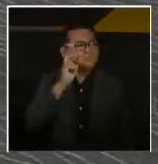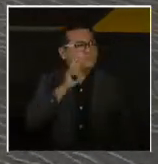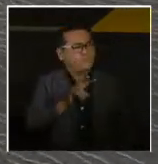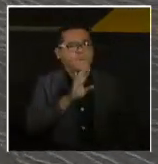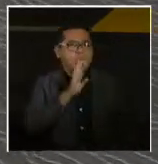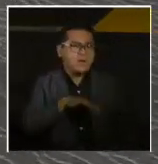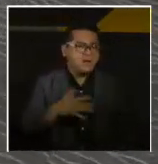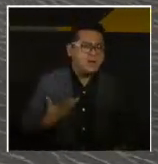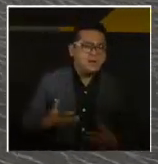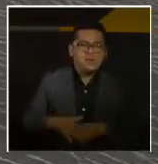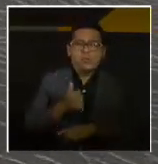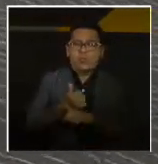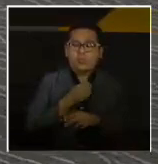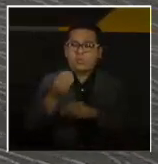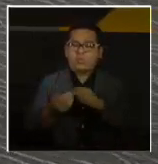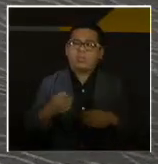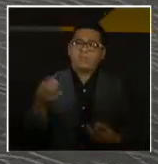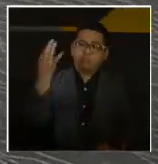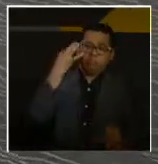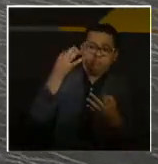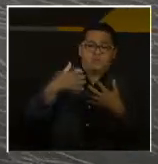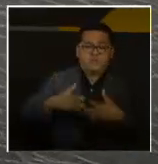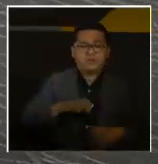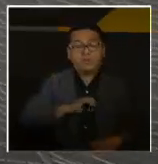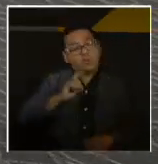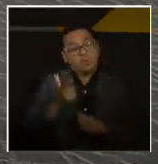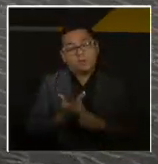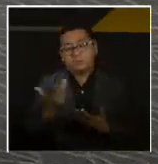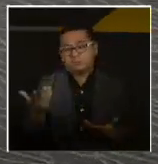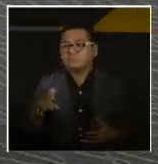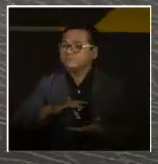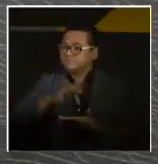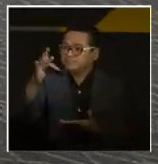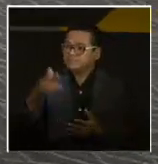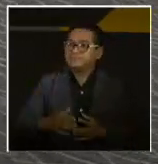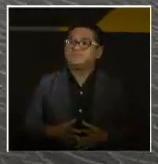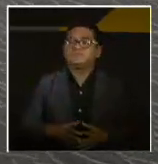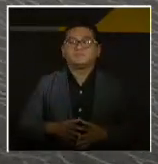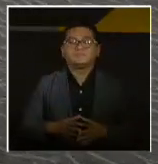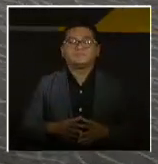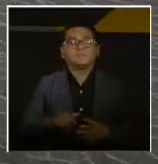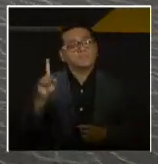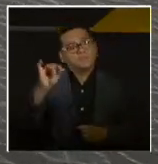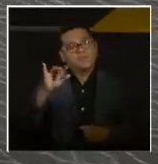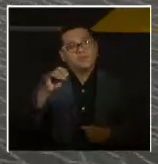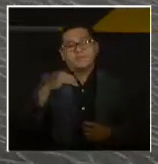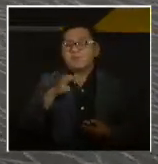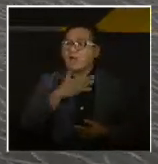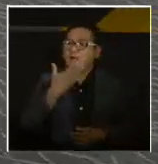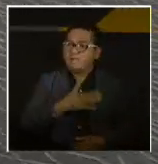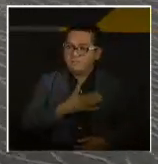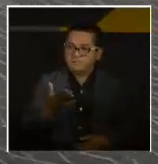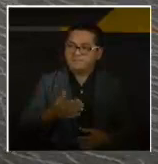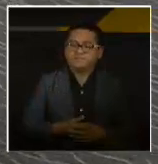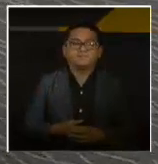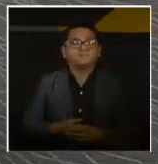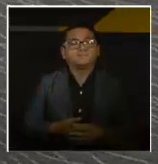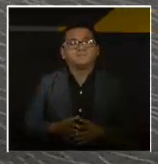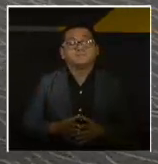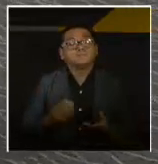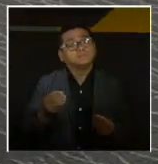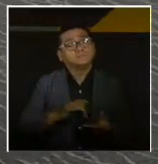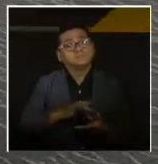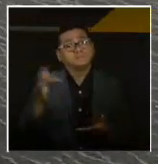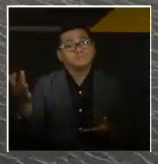veían ninguna afectación a su empresa ni a la obra. Muchas candidato, gracias. Candidato Díaz Mena, muy amable. Marisa.